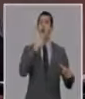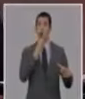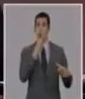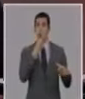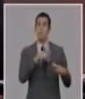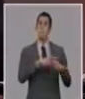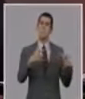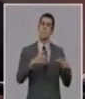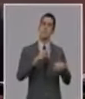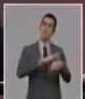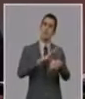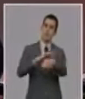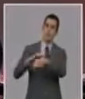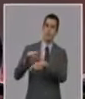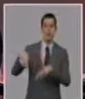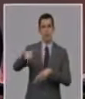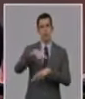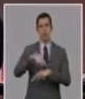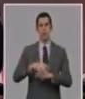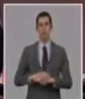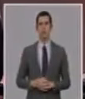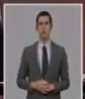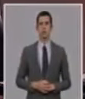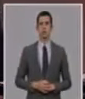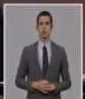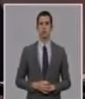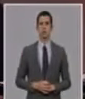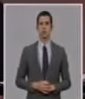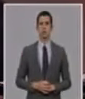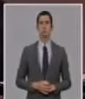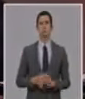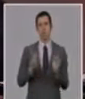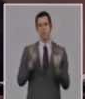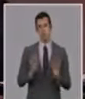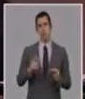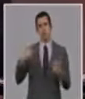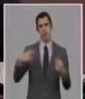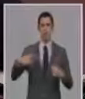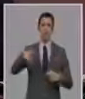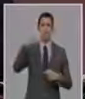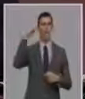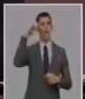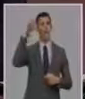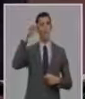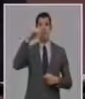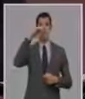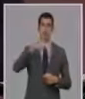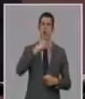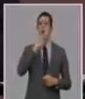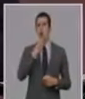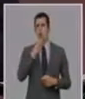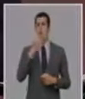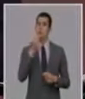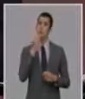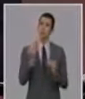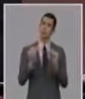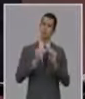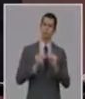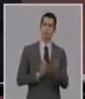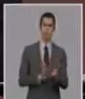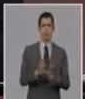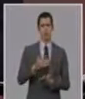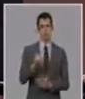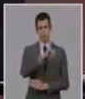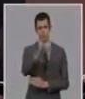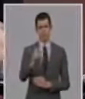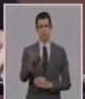uno de los mensajes también que esta mesa redonda pretende llevarle en esta emisión de hoy, pero vamos a seguir, seguimos aquí en nuestra emisión de Cuba Debate en Mesa